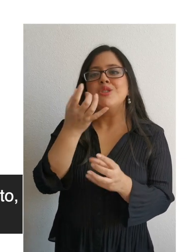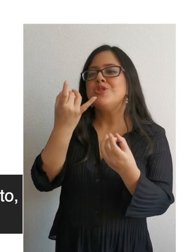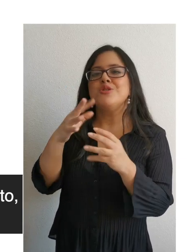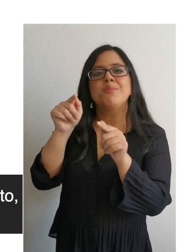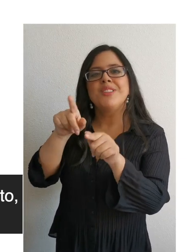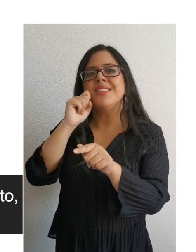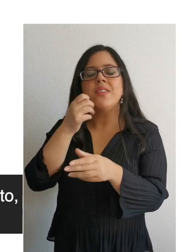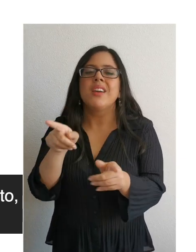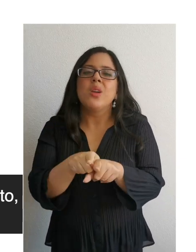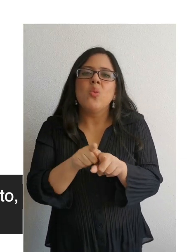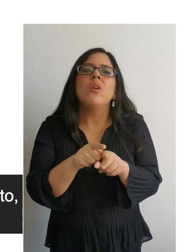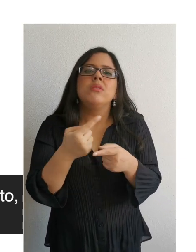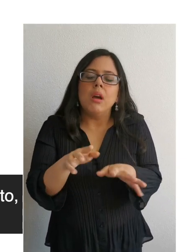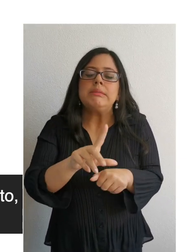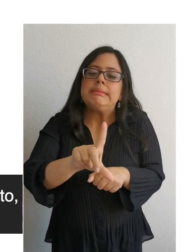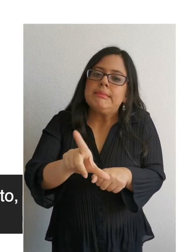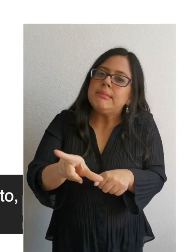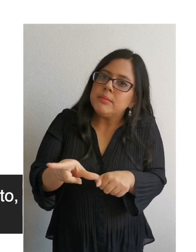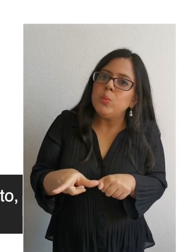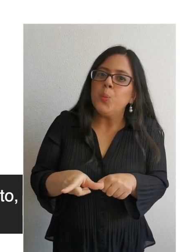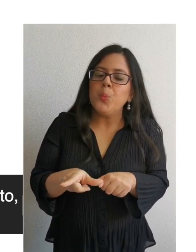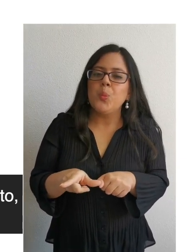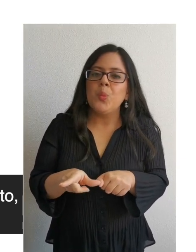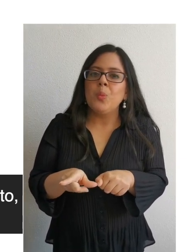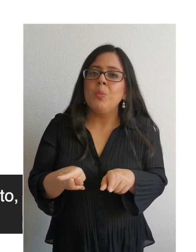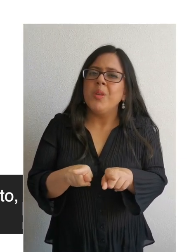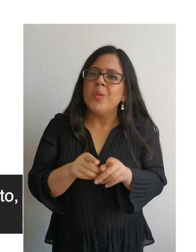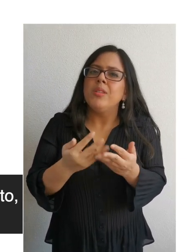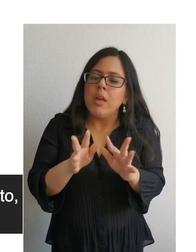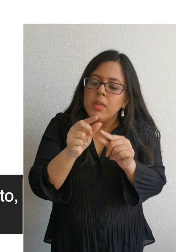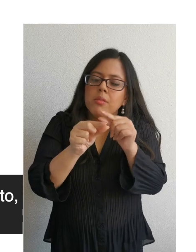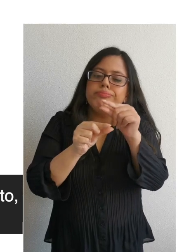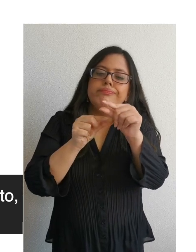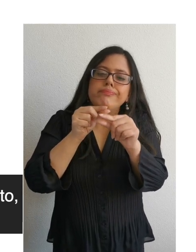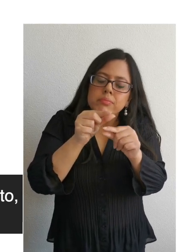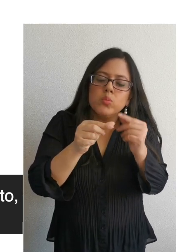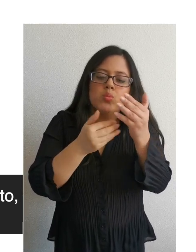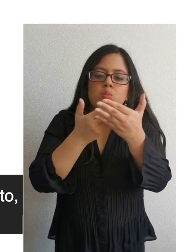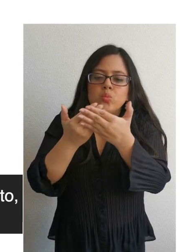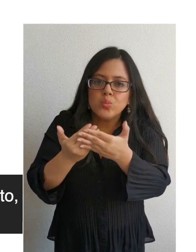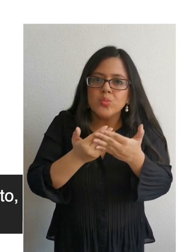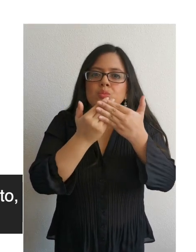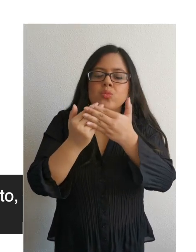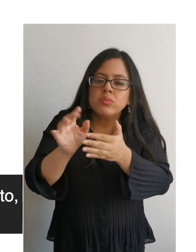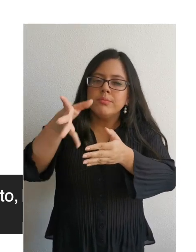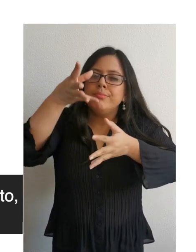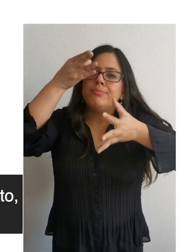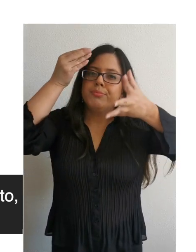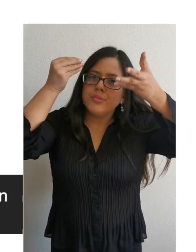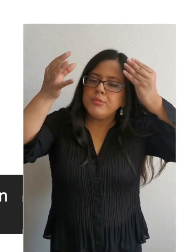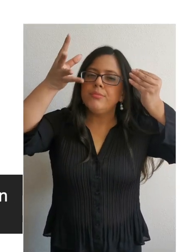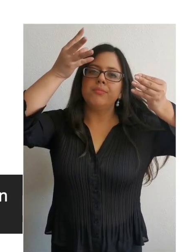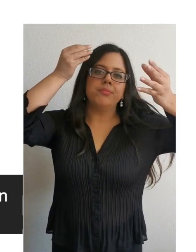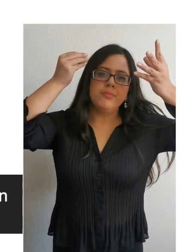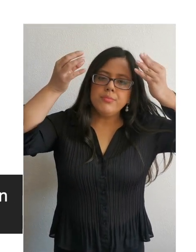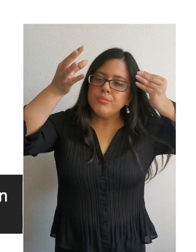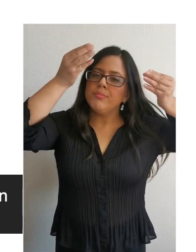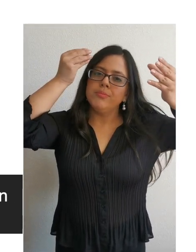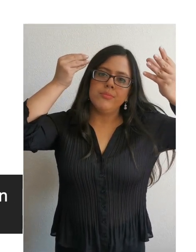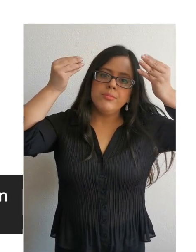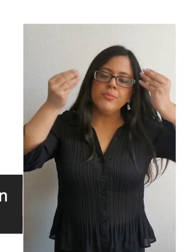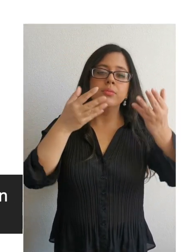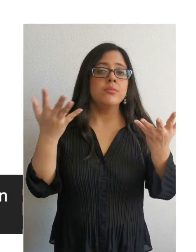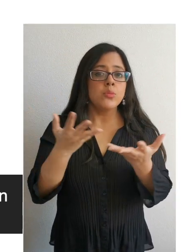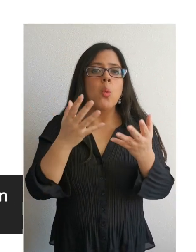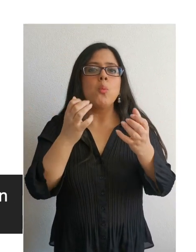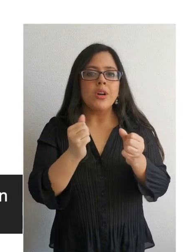esto demanda tiempo, es lento, así que hay que irlo estudiando progresivamente, sistemáticamente